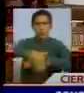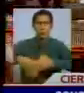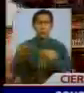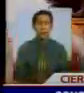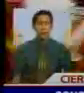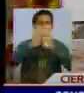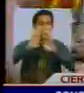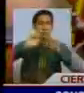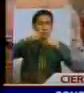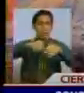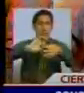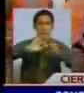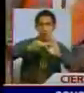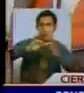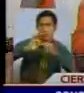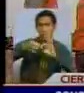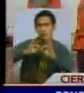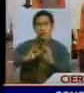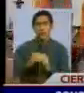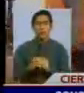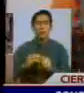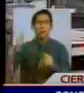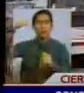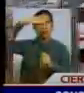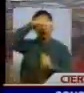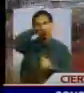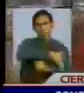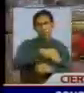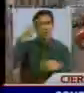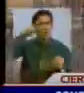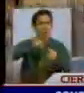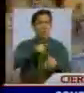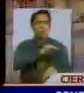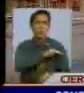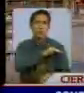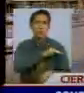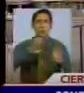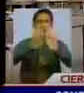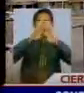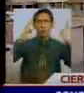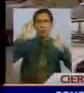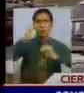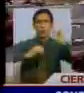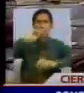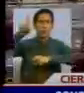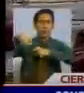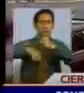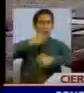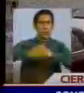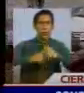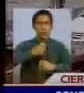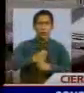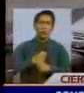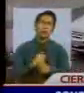a la colocación de los pilotes del intercambiador que, según el municipio, se inaugurará en octubre del próximo año. La medida